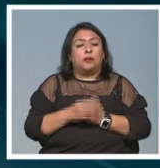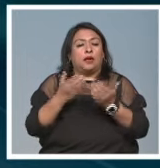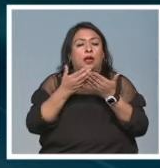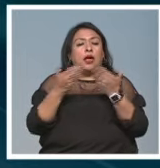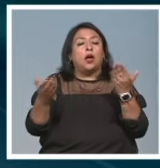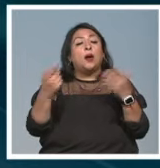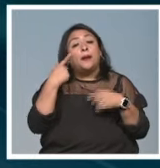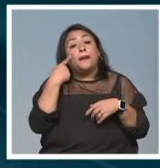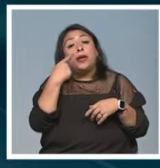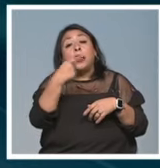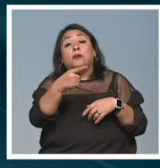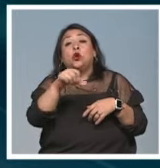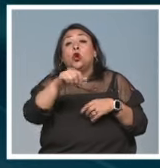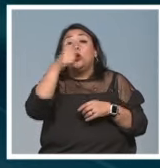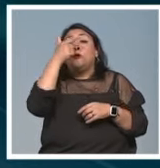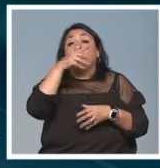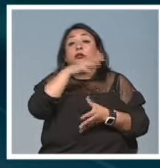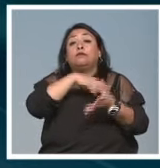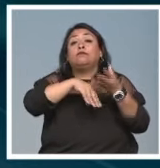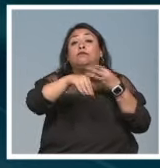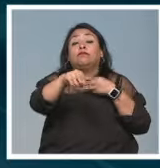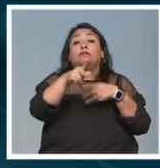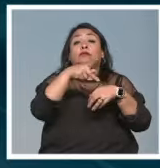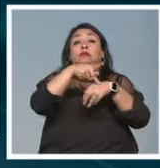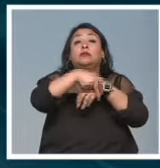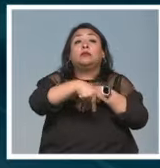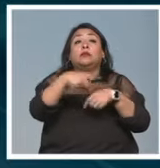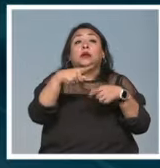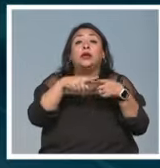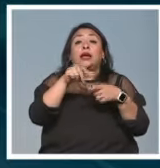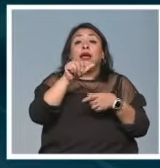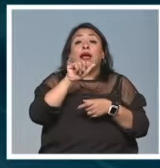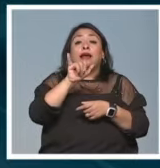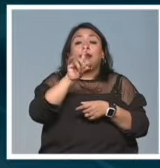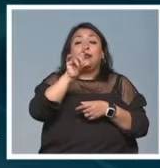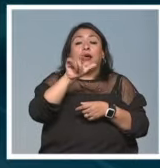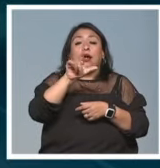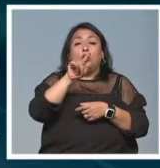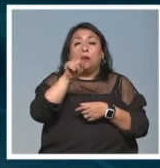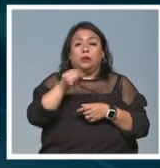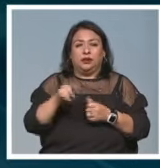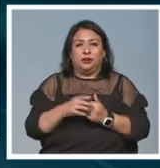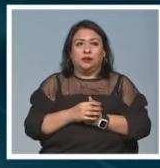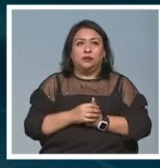Vayamos tras bambalinas y esta noche pongámonos en la piel de Aida López.